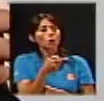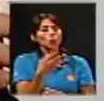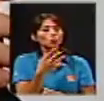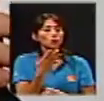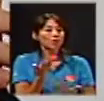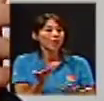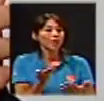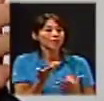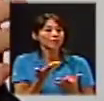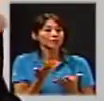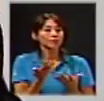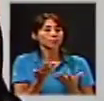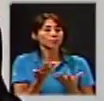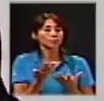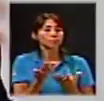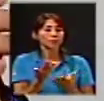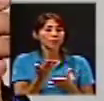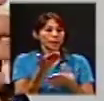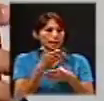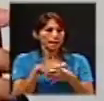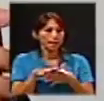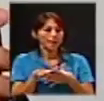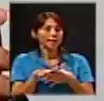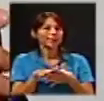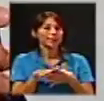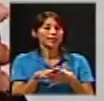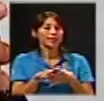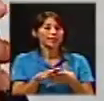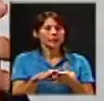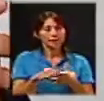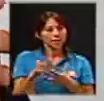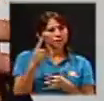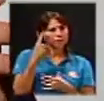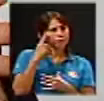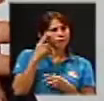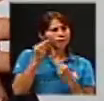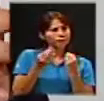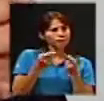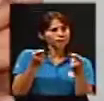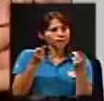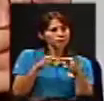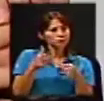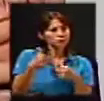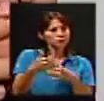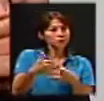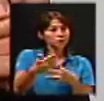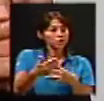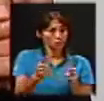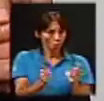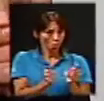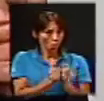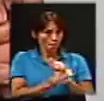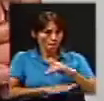en la parte de las proyecciones y los análisis que ha venido